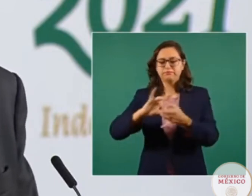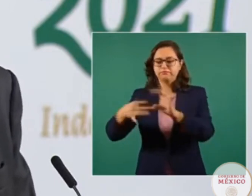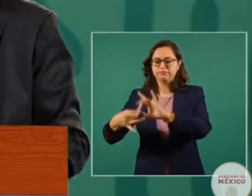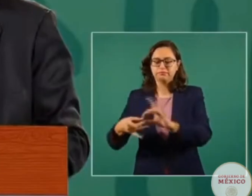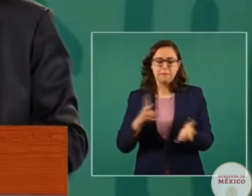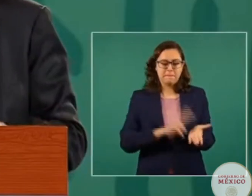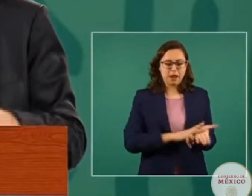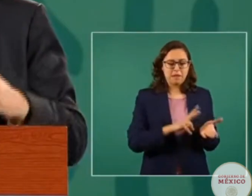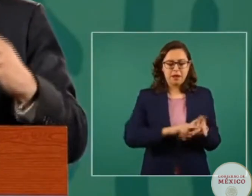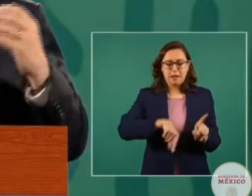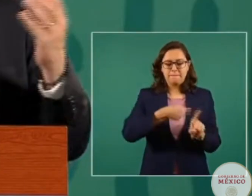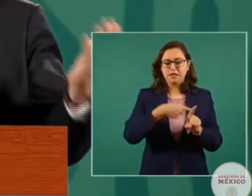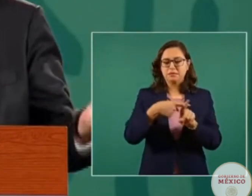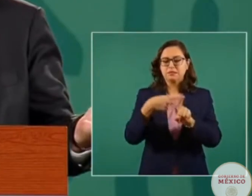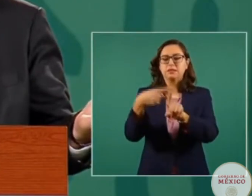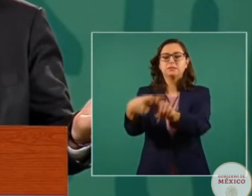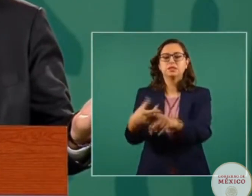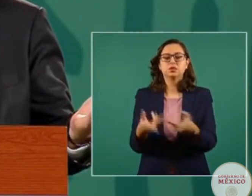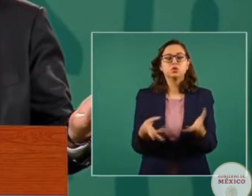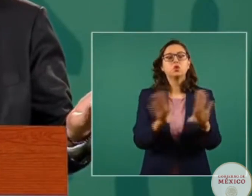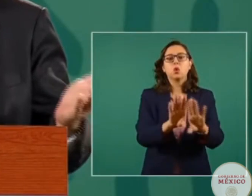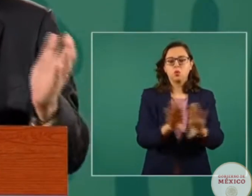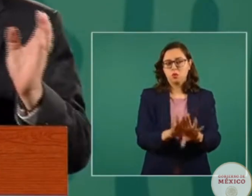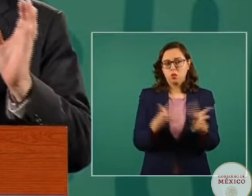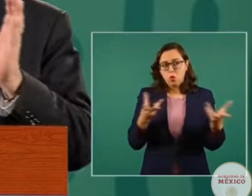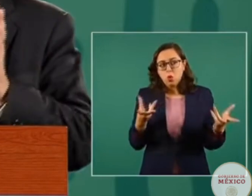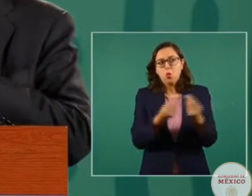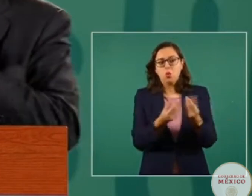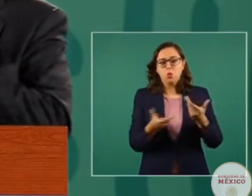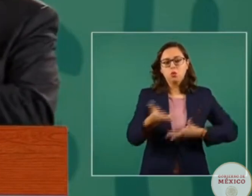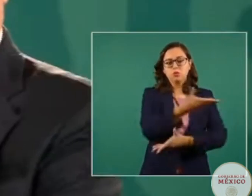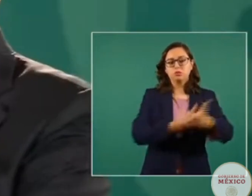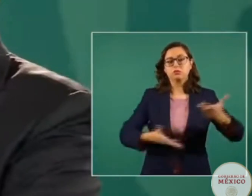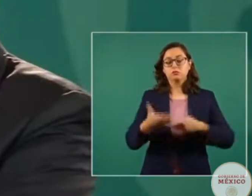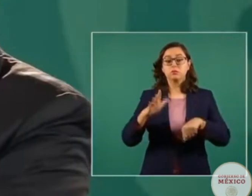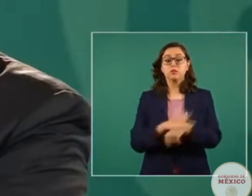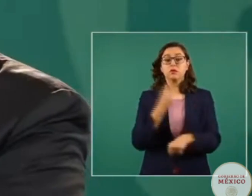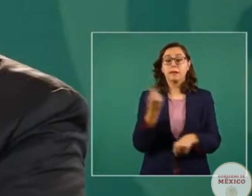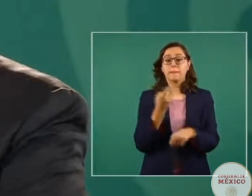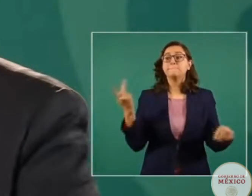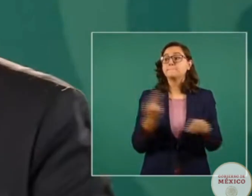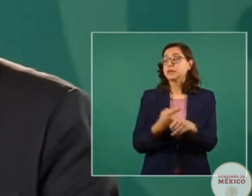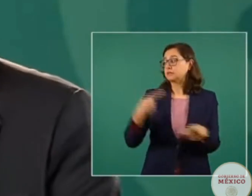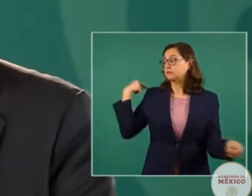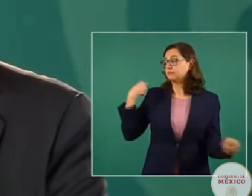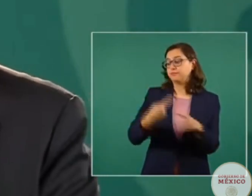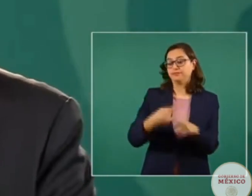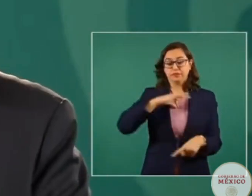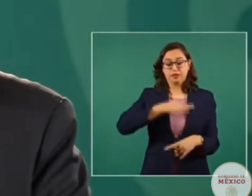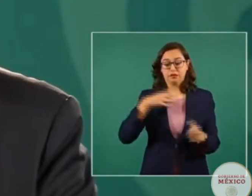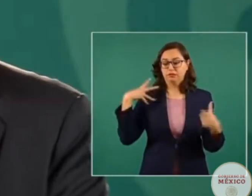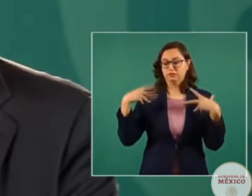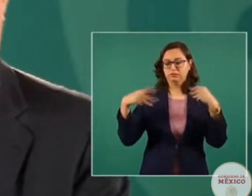Unidos después de la experiencia que tuvimos en la pandemia y las nuevas iniciativas que vienen en los próximos